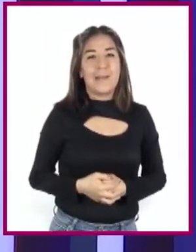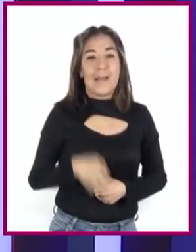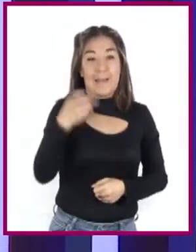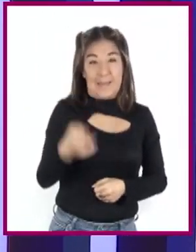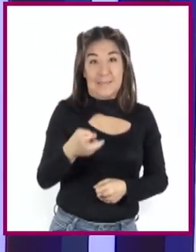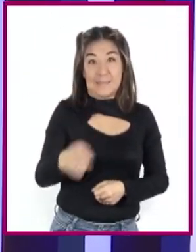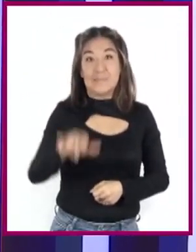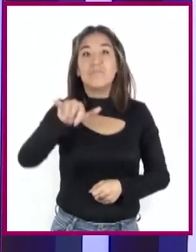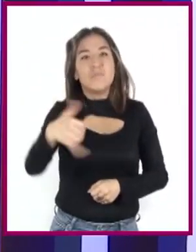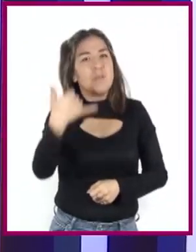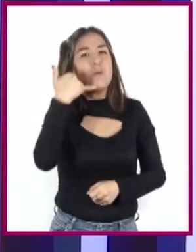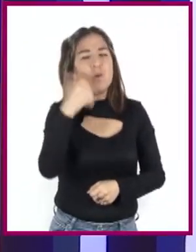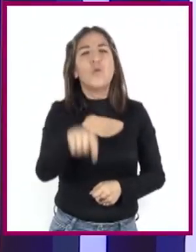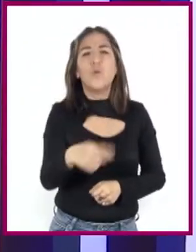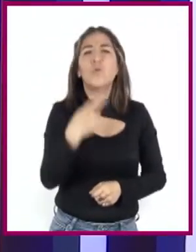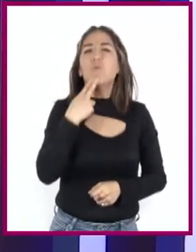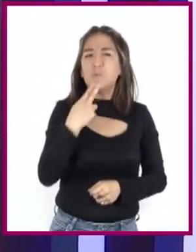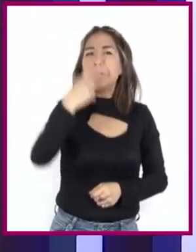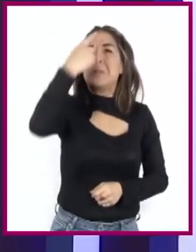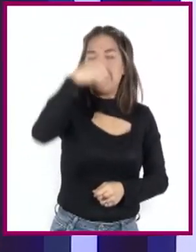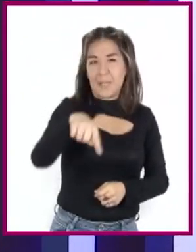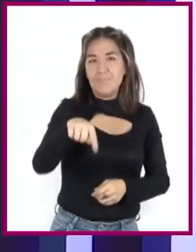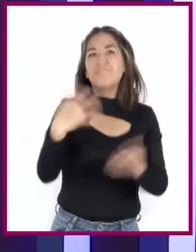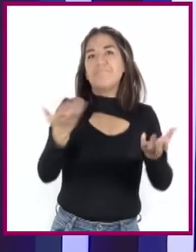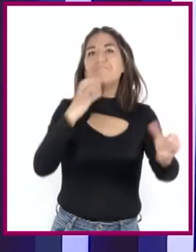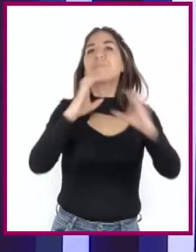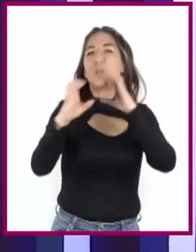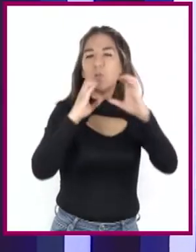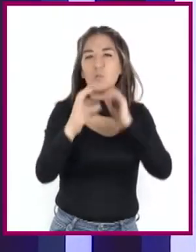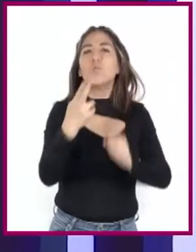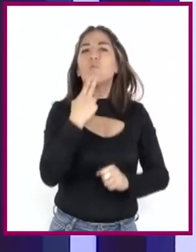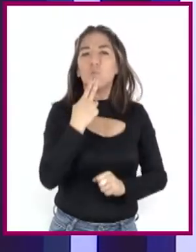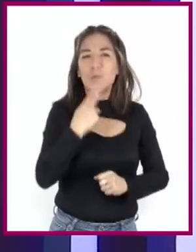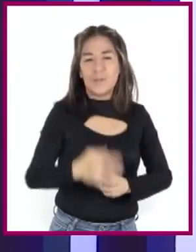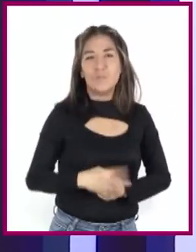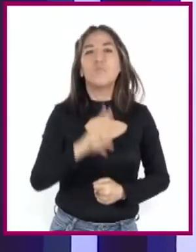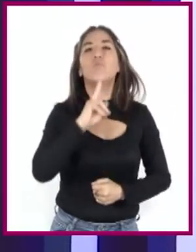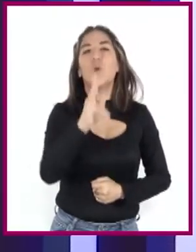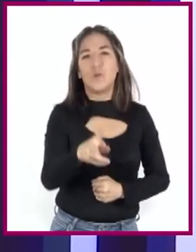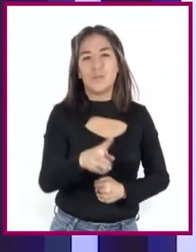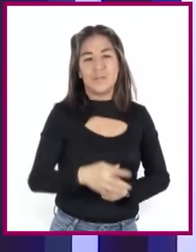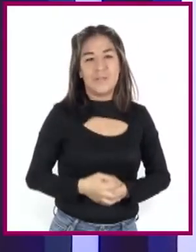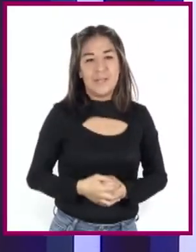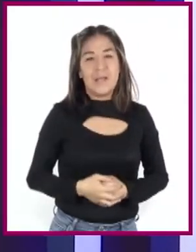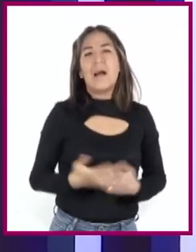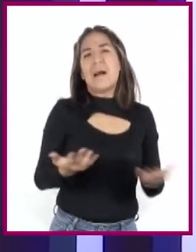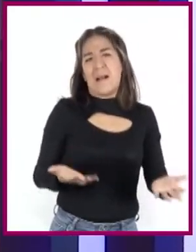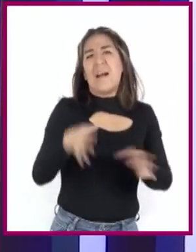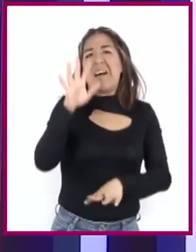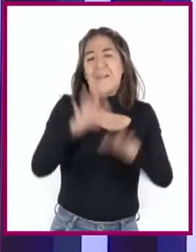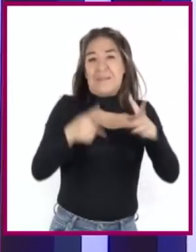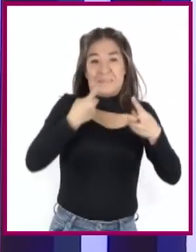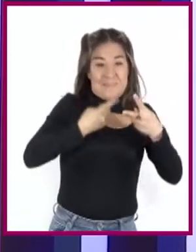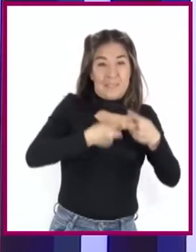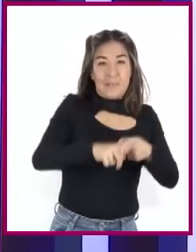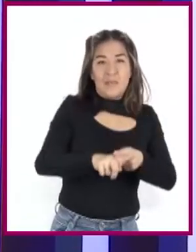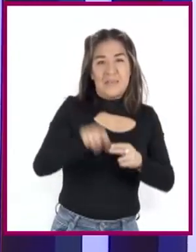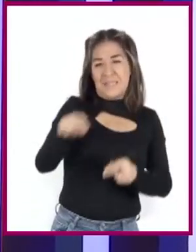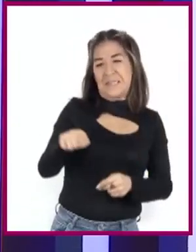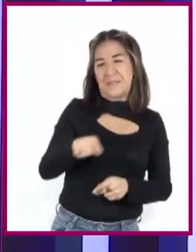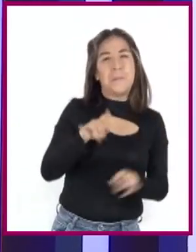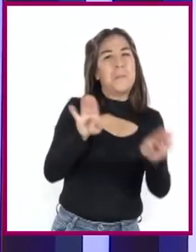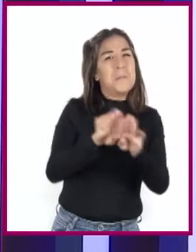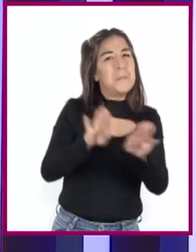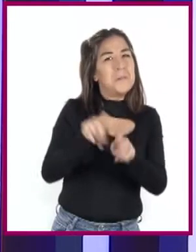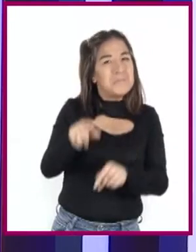Este invento hizo posible comunicarse utilizando la voz, aunque en un principio no se apostó por su